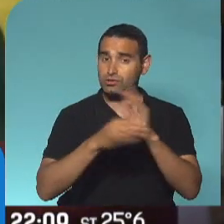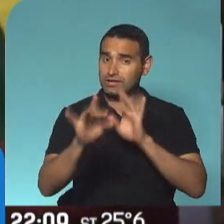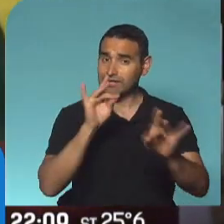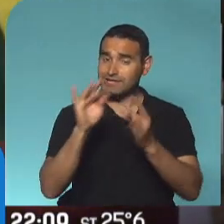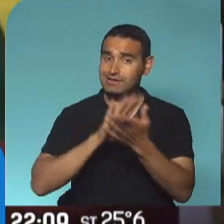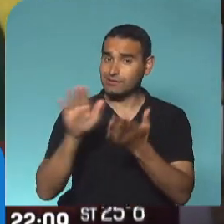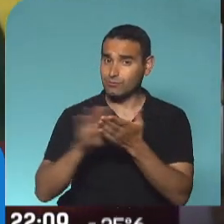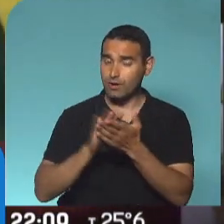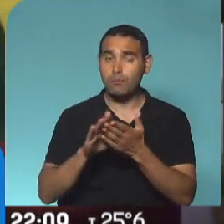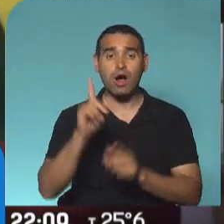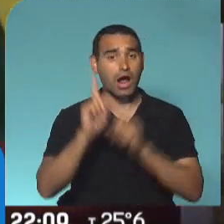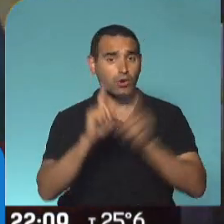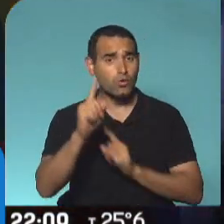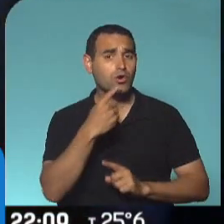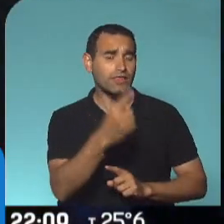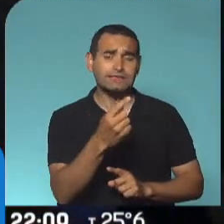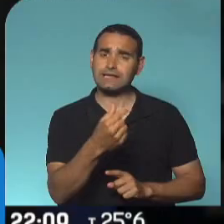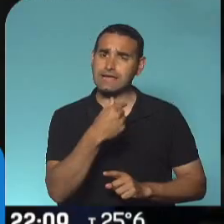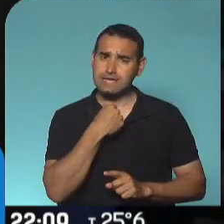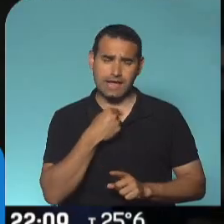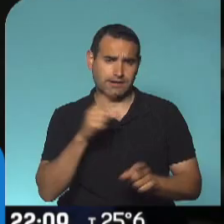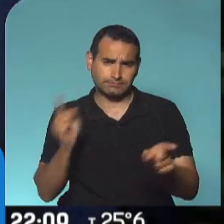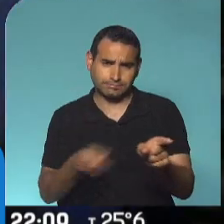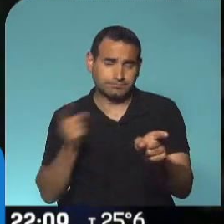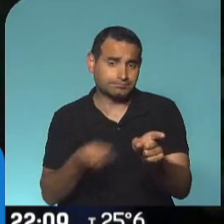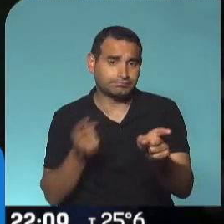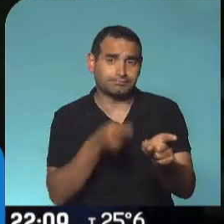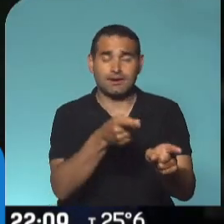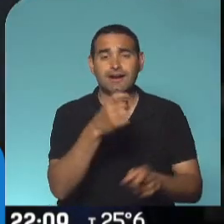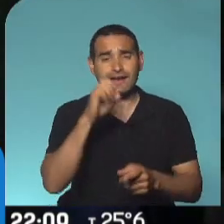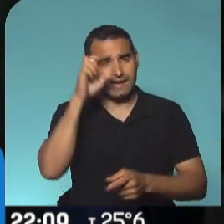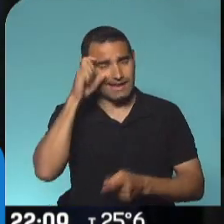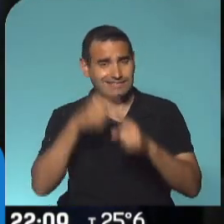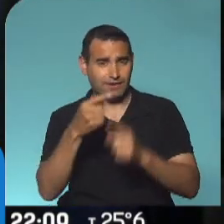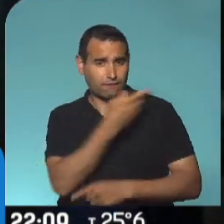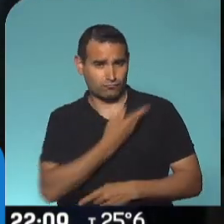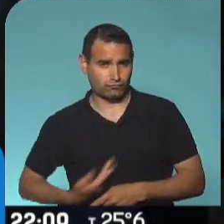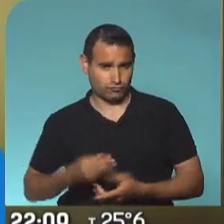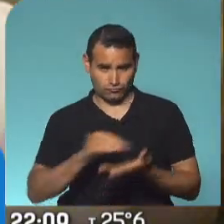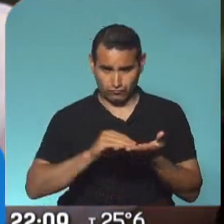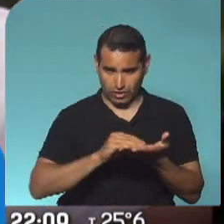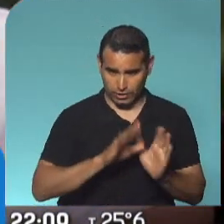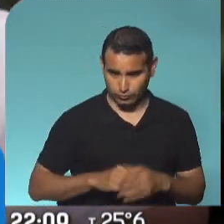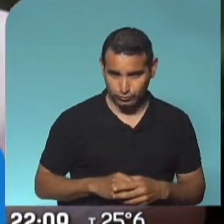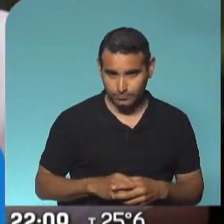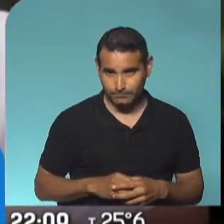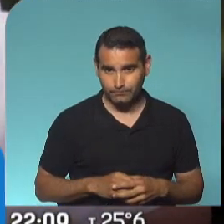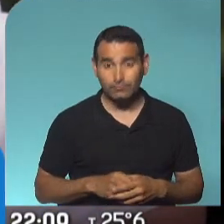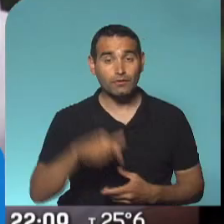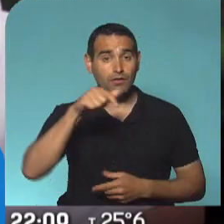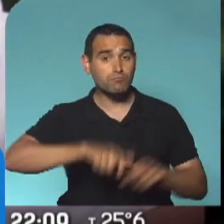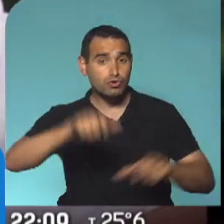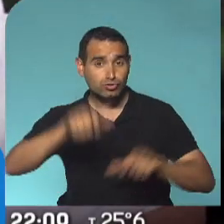cuyos miembros anunciaron su intención de perseguir y encarcelar a exfuncionarios del gobierno anterior. Cuando este